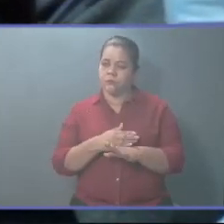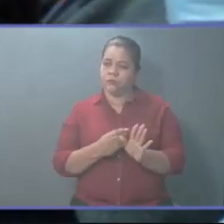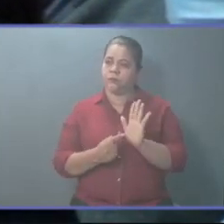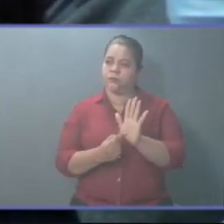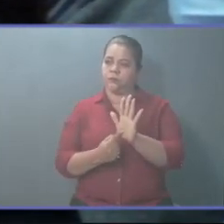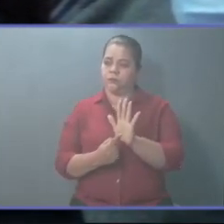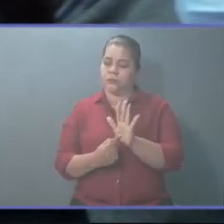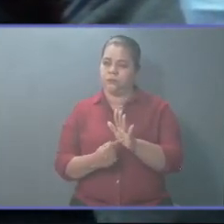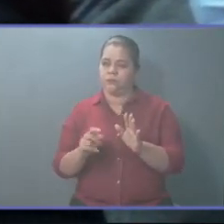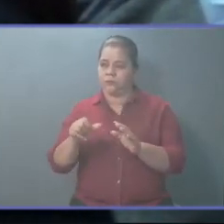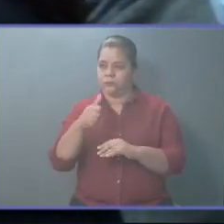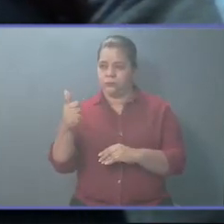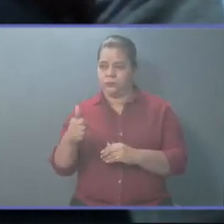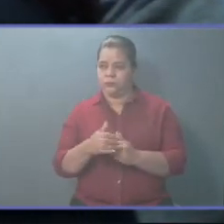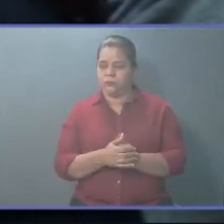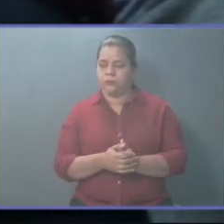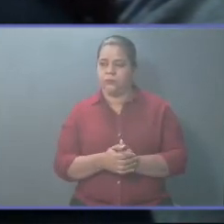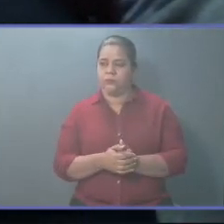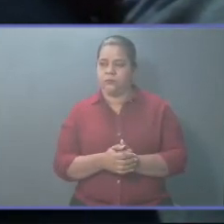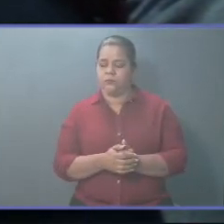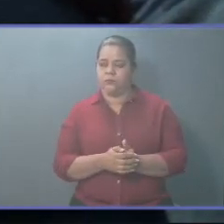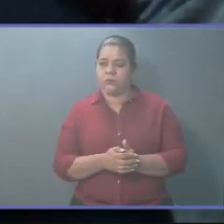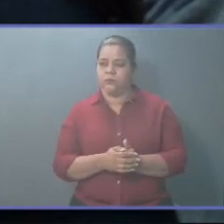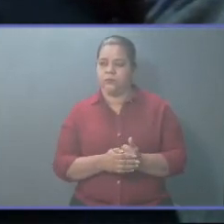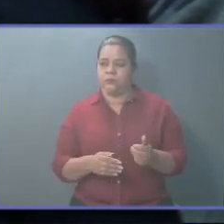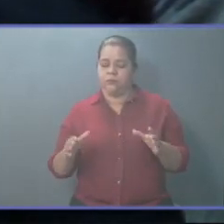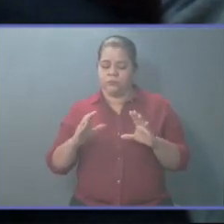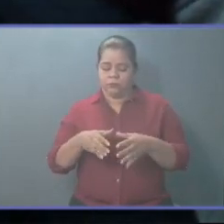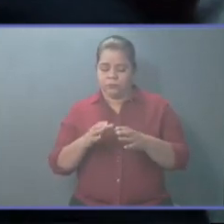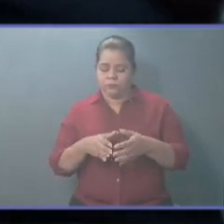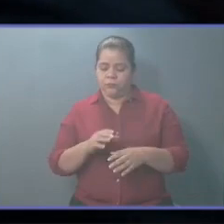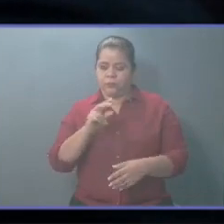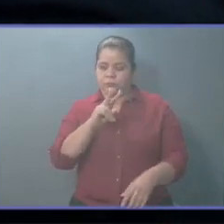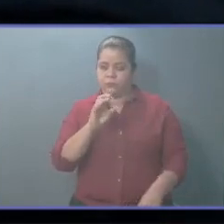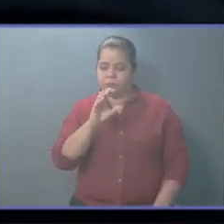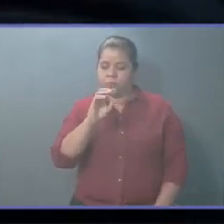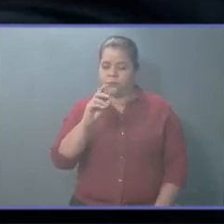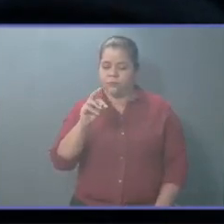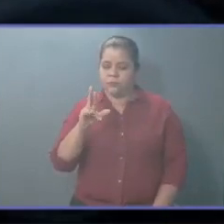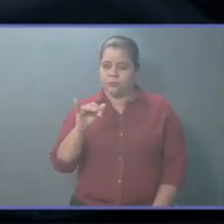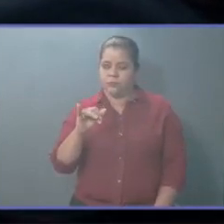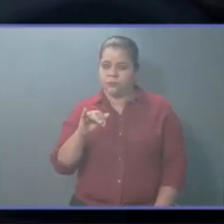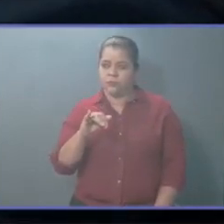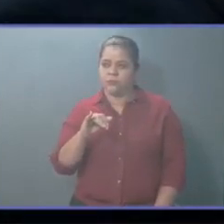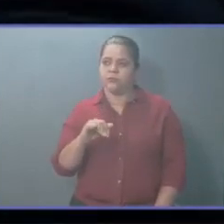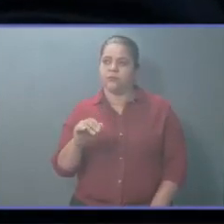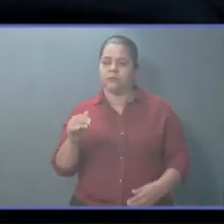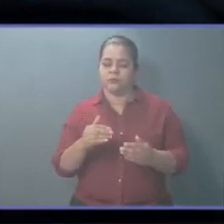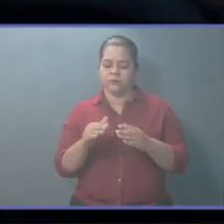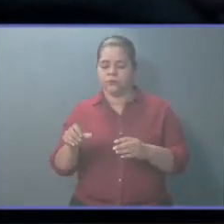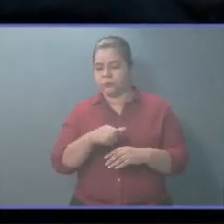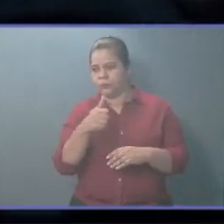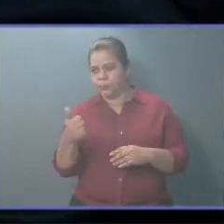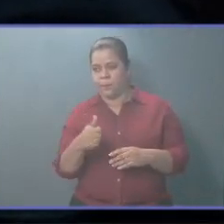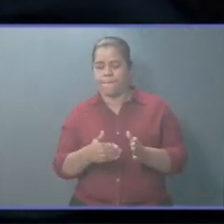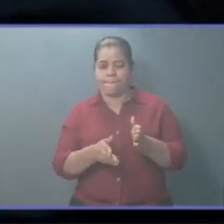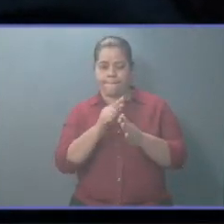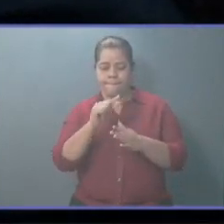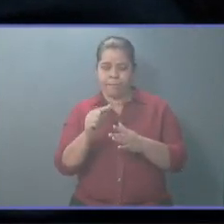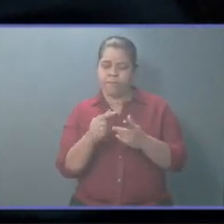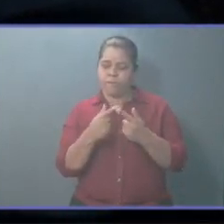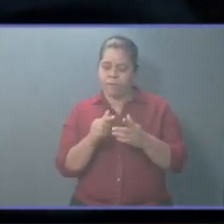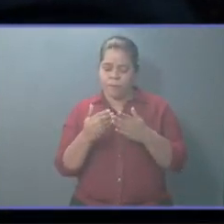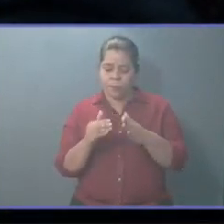otro de comité de veeduría y se complementa con otros actores desde otras áreas.